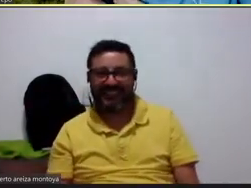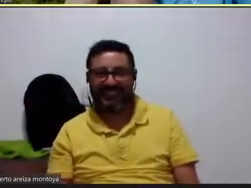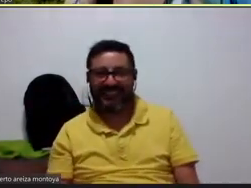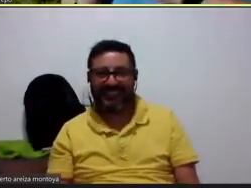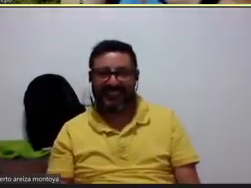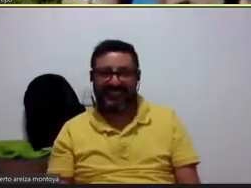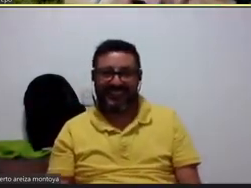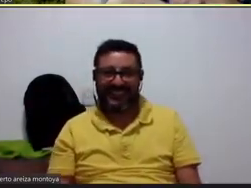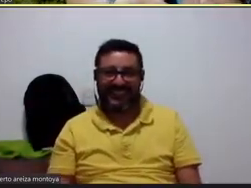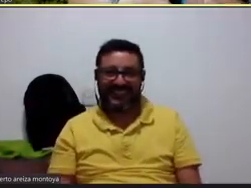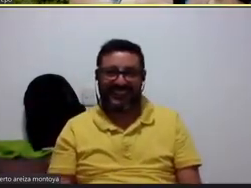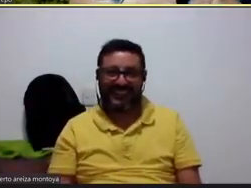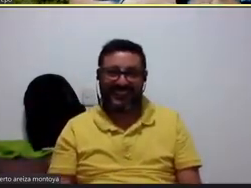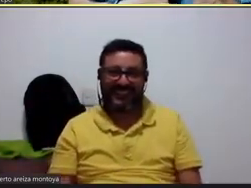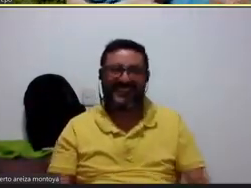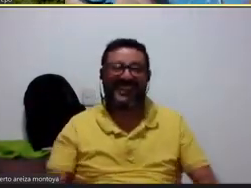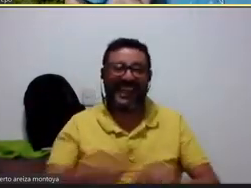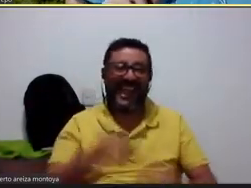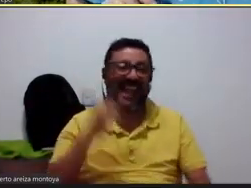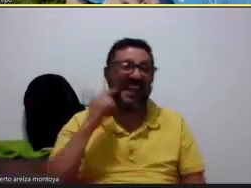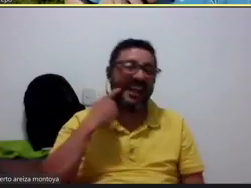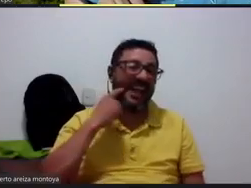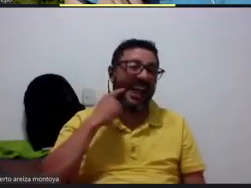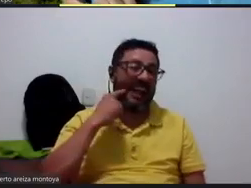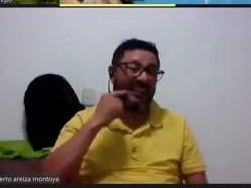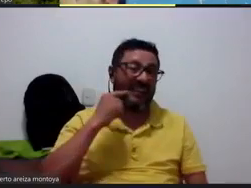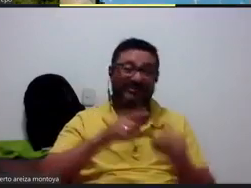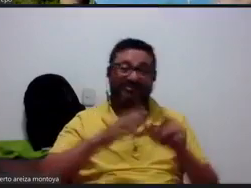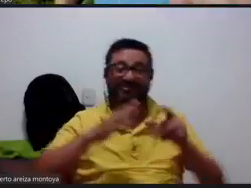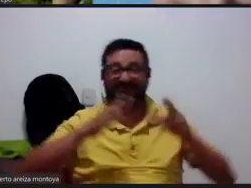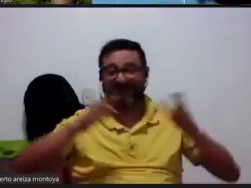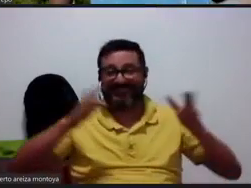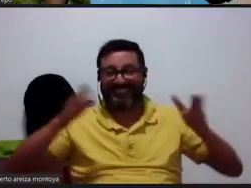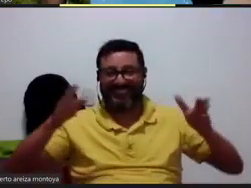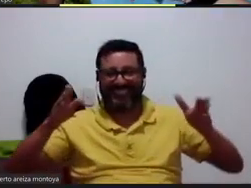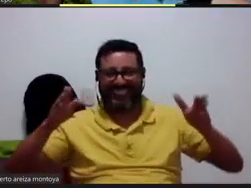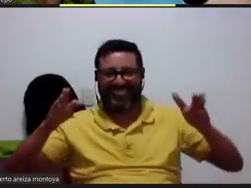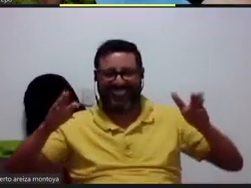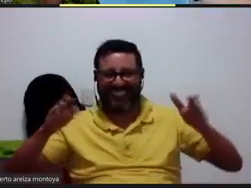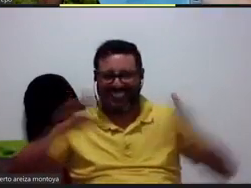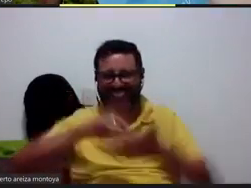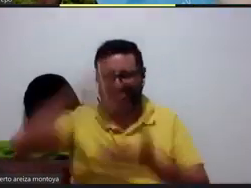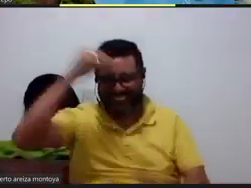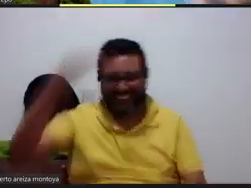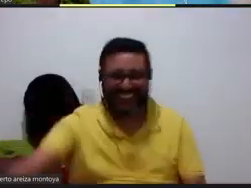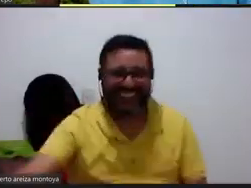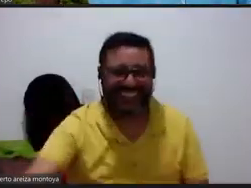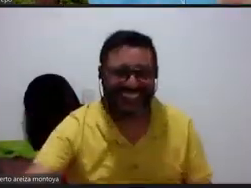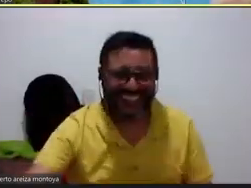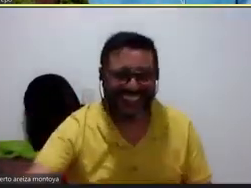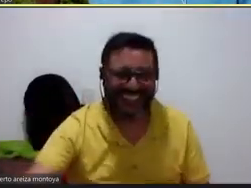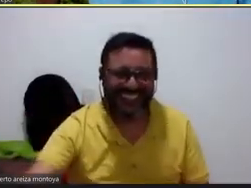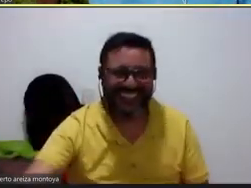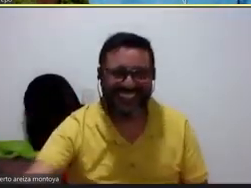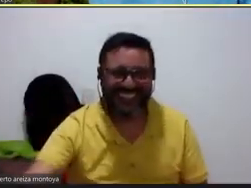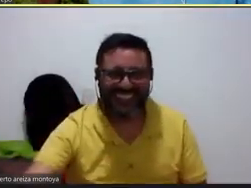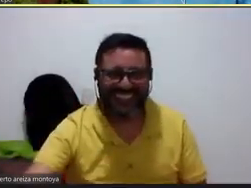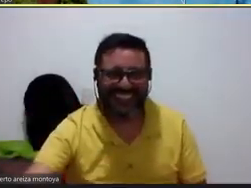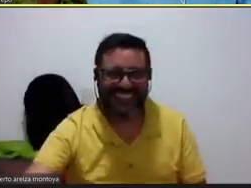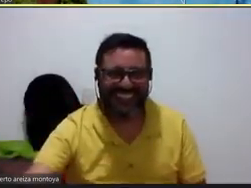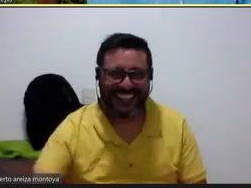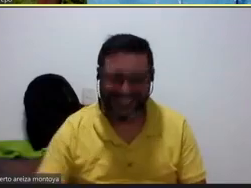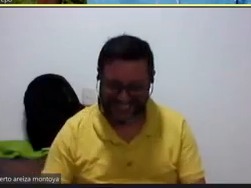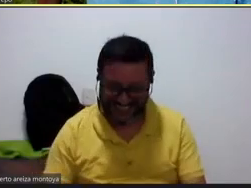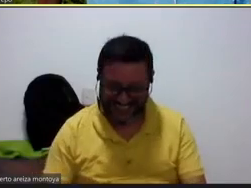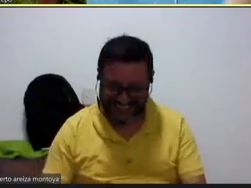con Caro es largo, Sebastián. Así que yo ya aprendí. No, ahorita que hablabas de la mano, antes